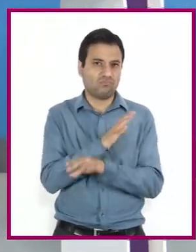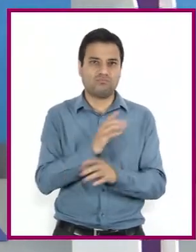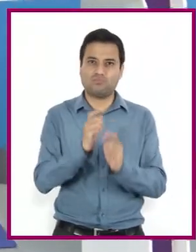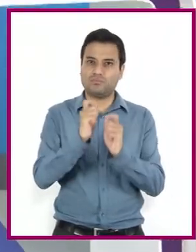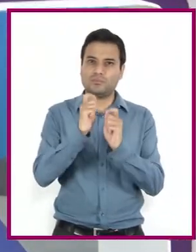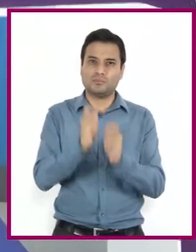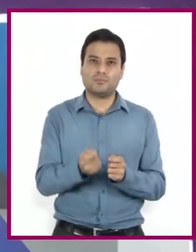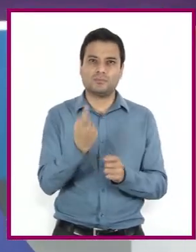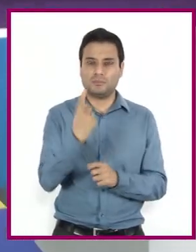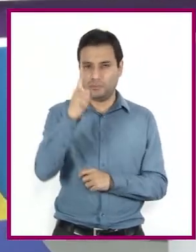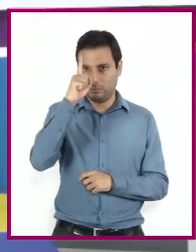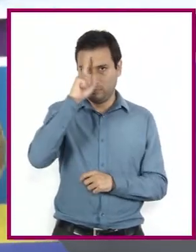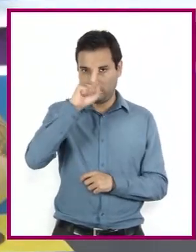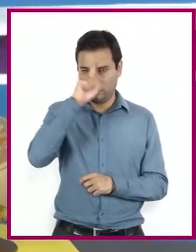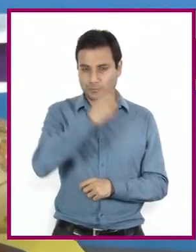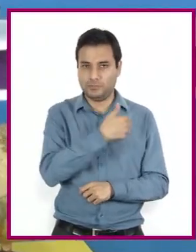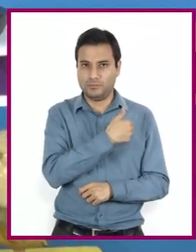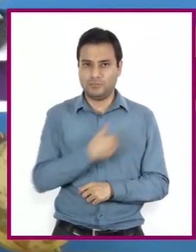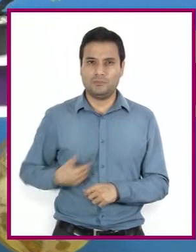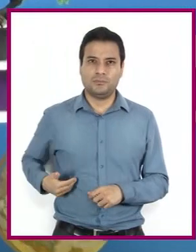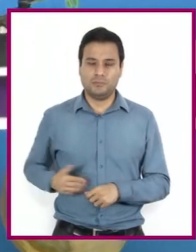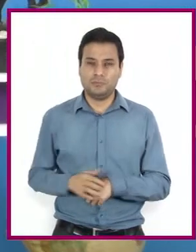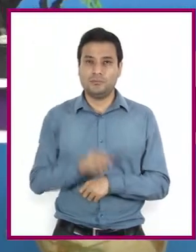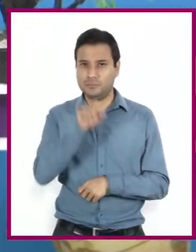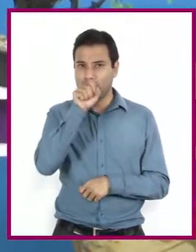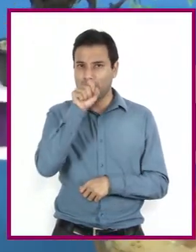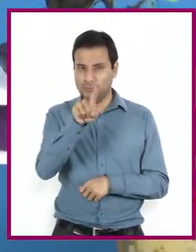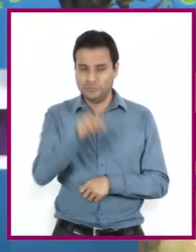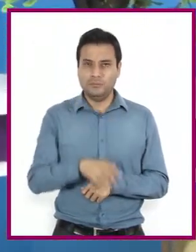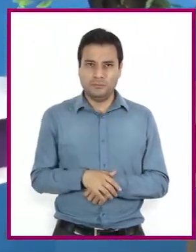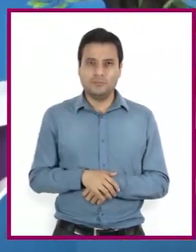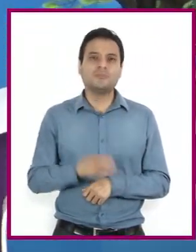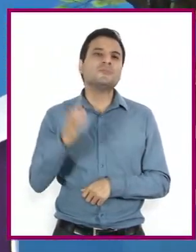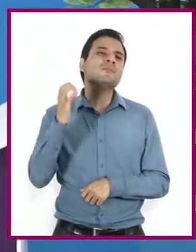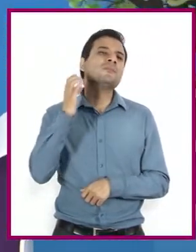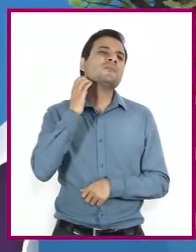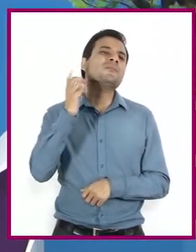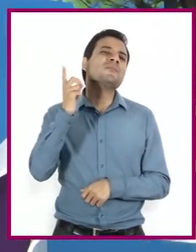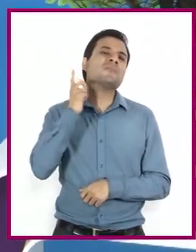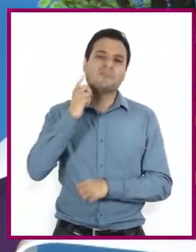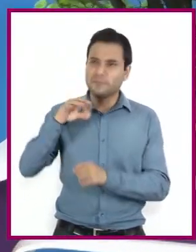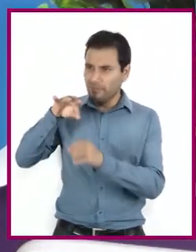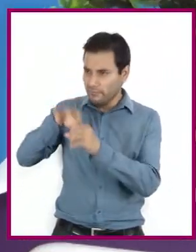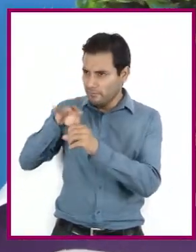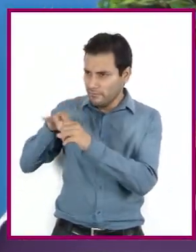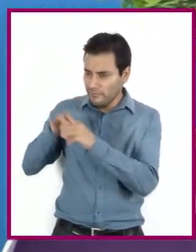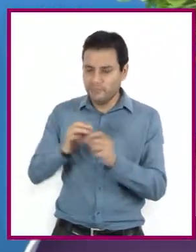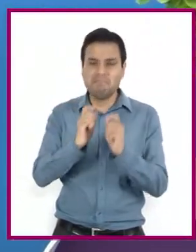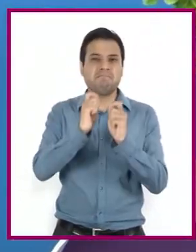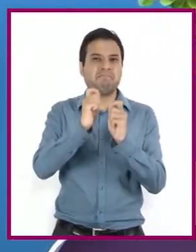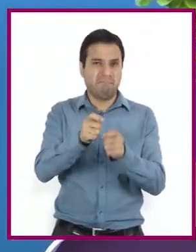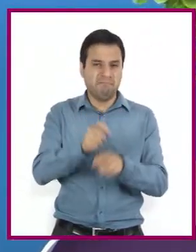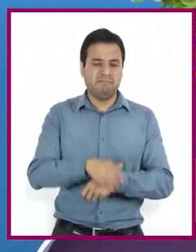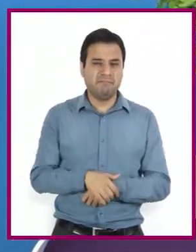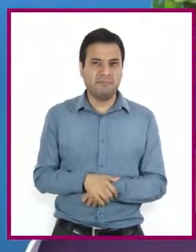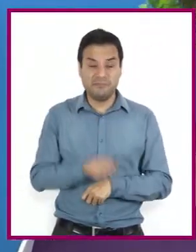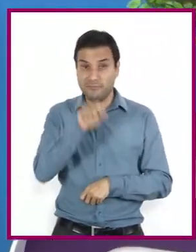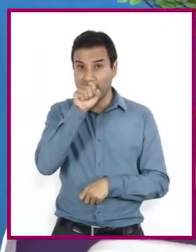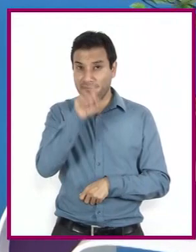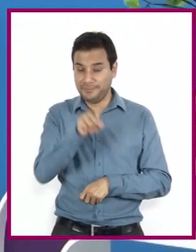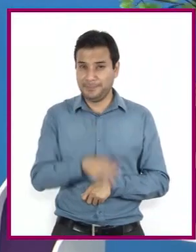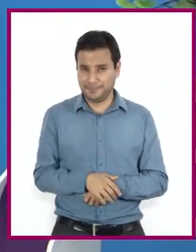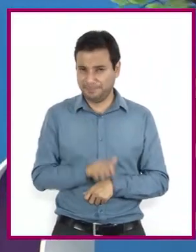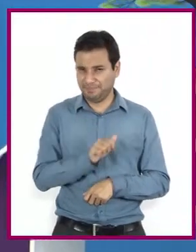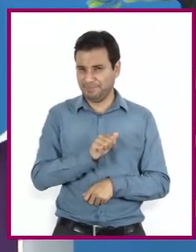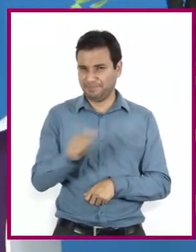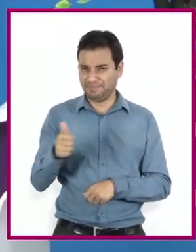un consejero presidente elegido también por mayoría calificada de la Cámara de Diputados, al igual que los